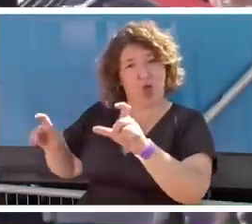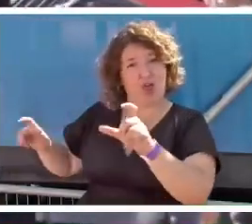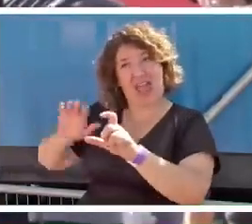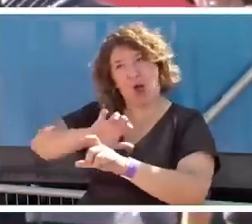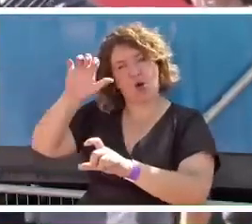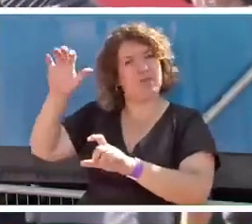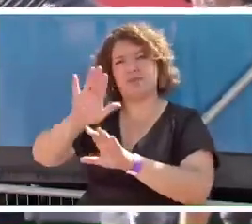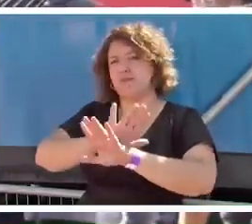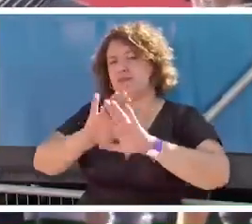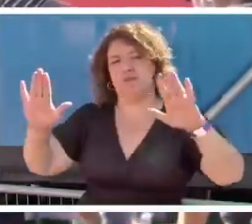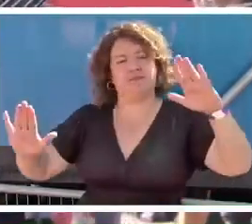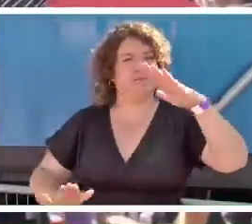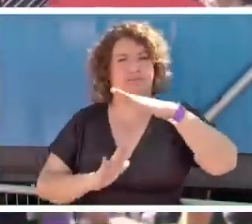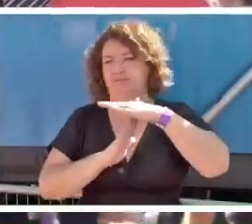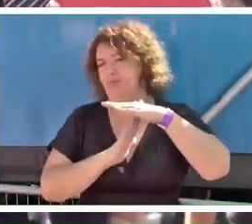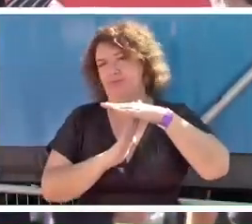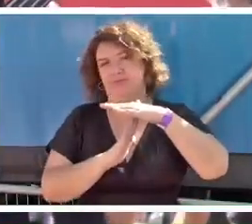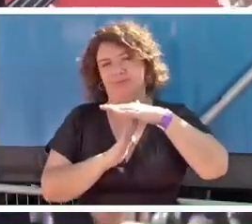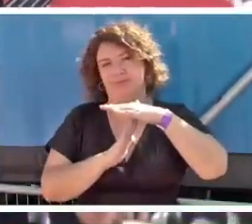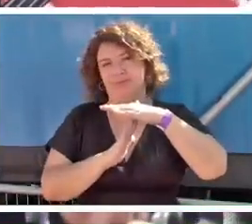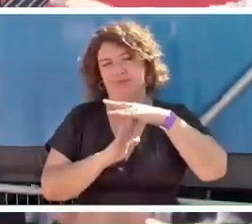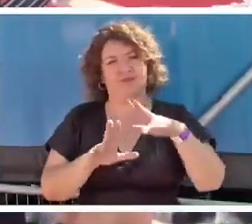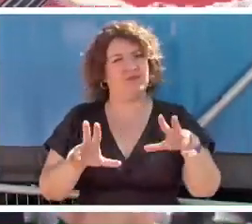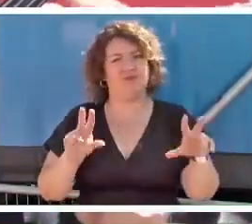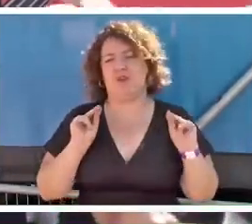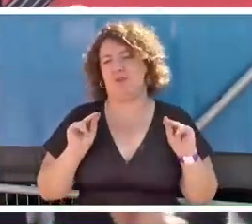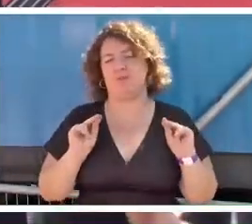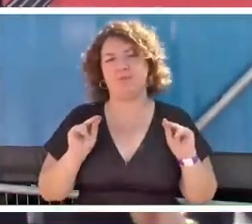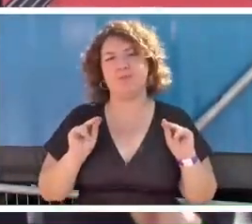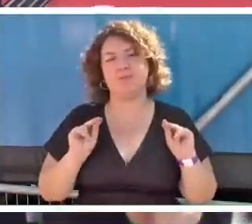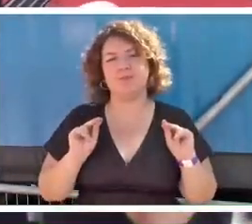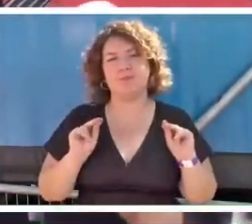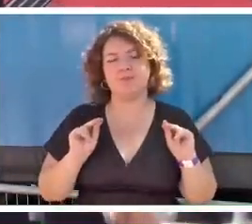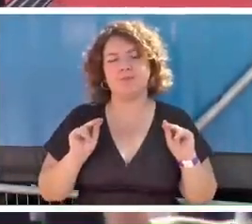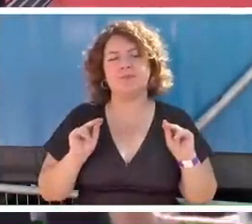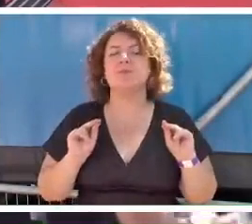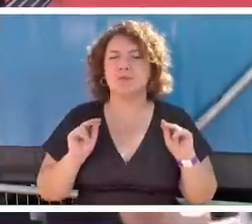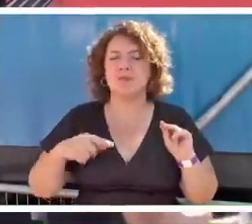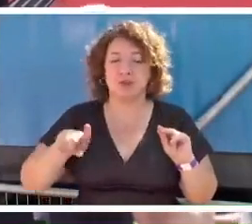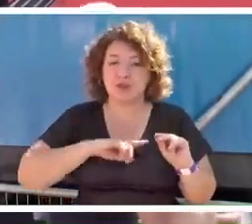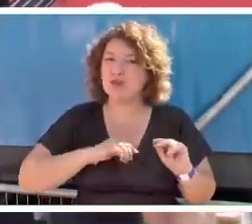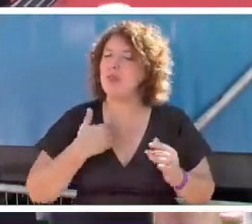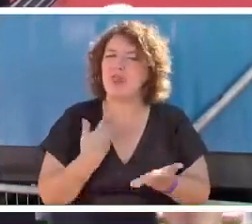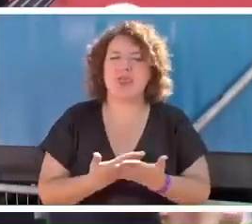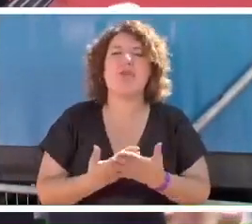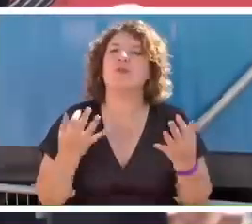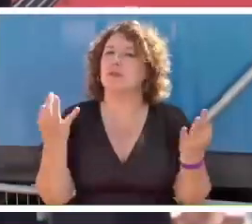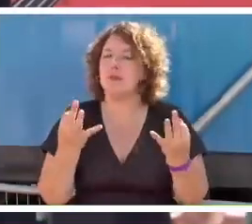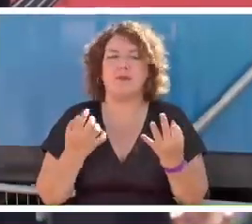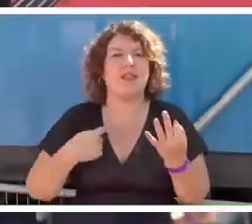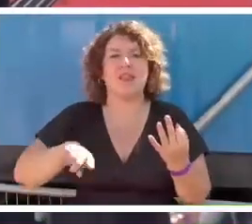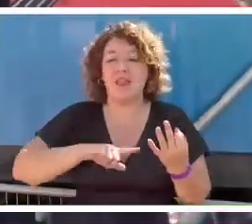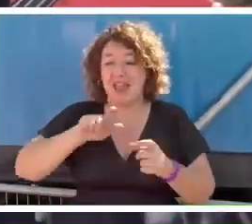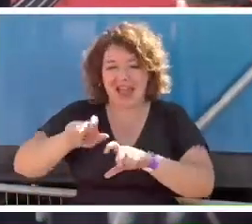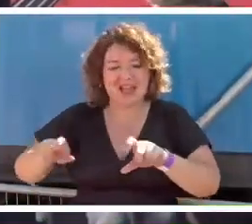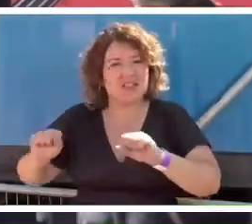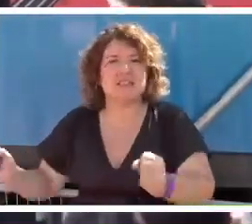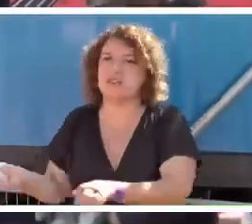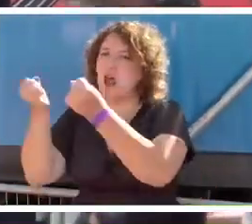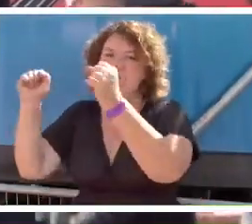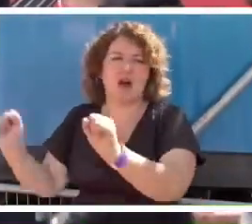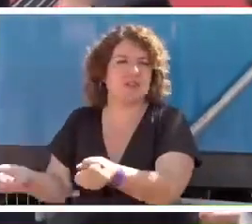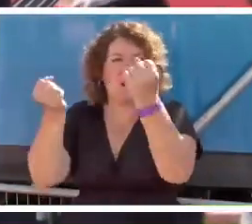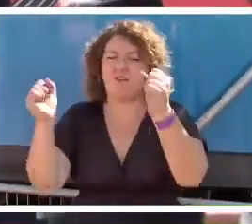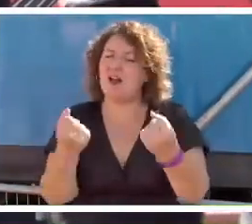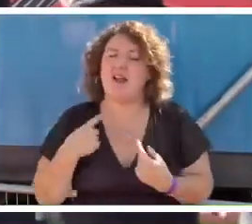europea, se ha terminado. Estamos demostrando que es imprescindible salvar a la gente en